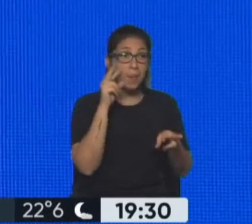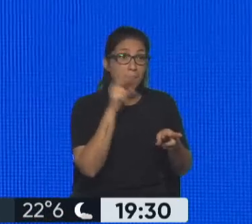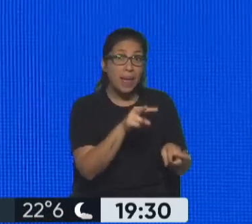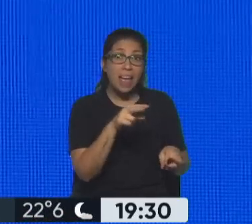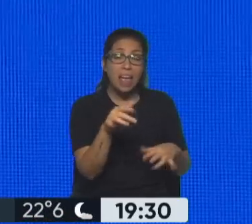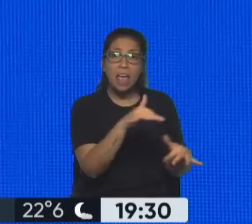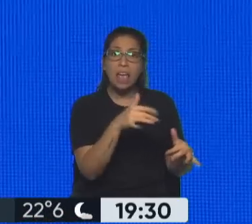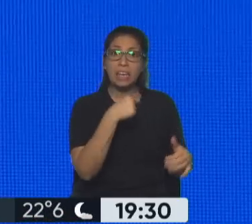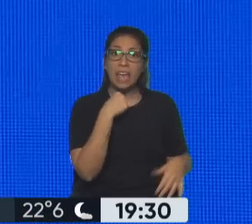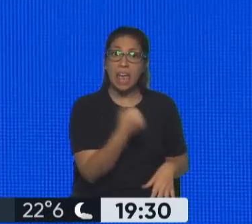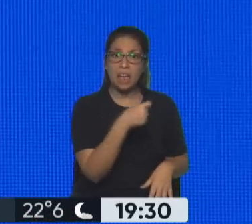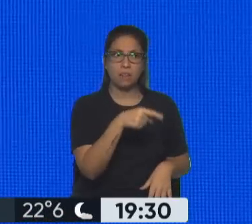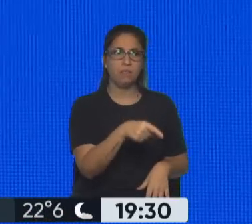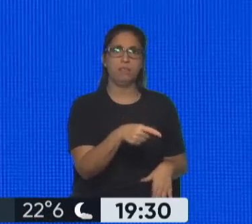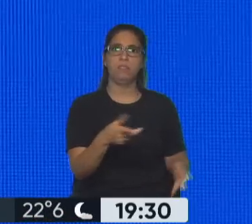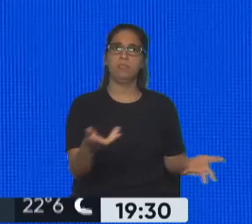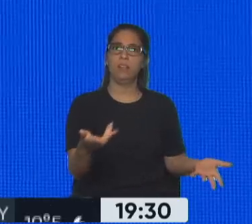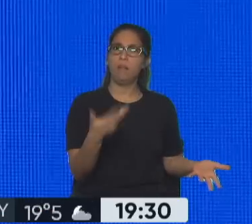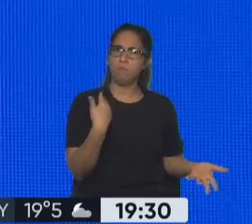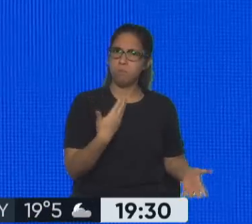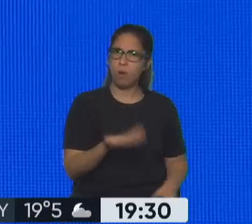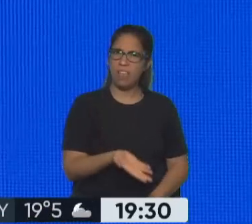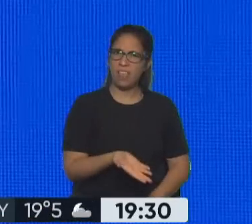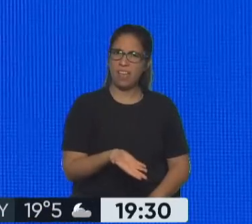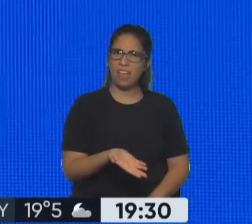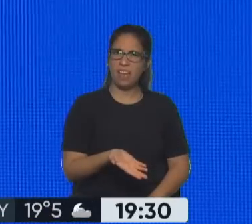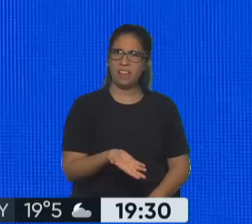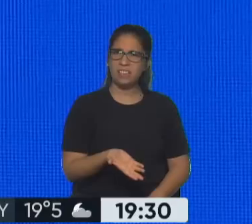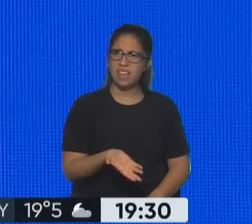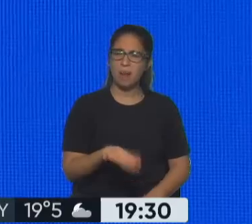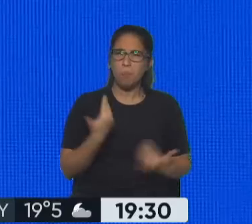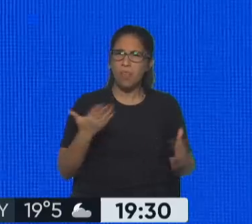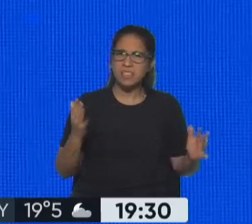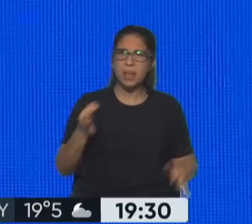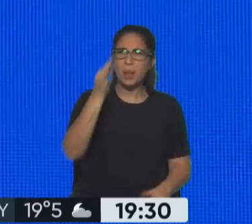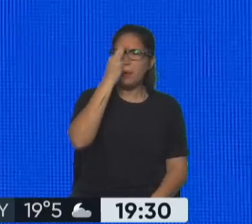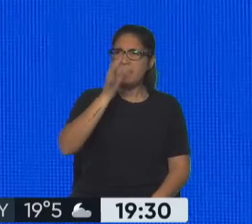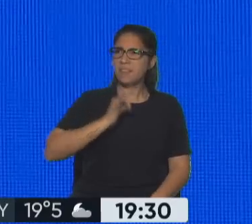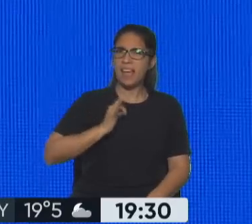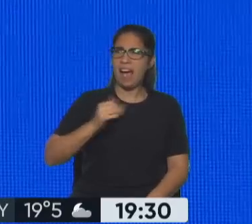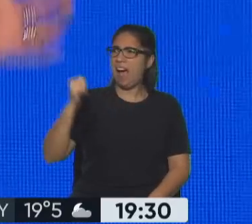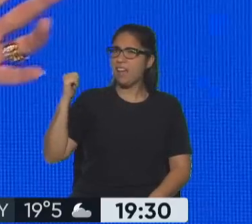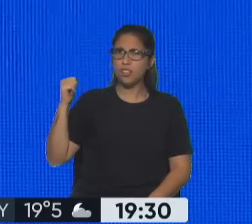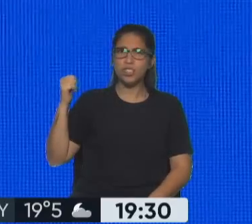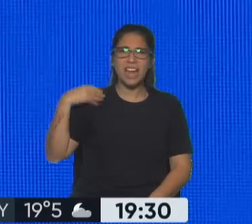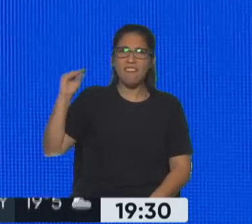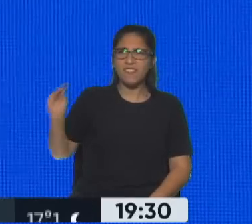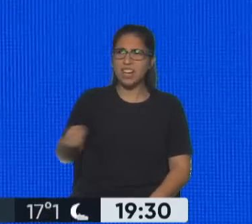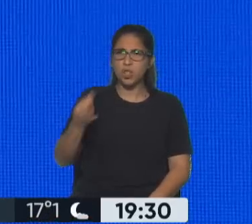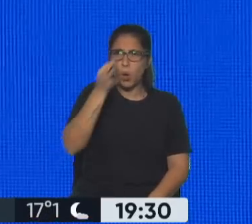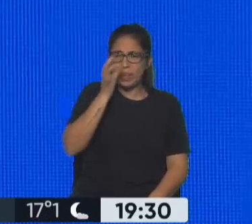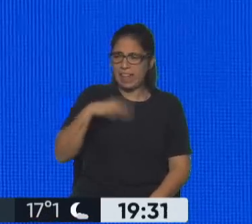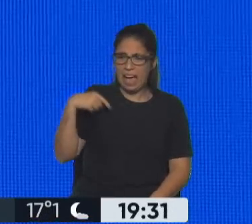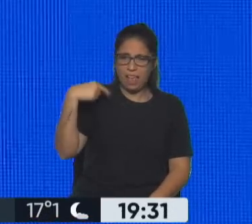dice, pero ¿es posible que 20 años después estemos discutiendo lo que fracasó y lo que